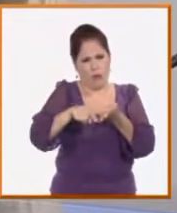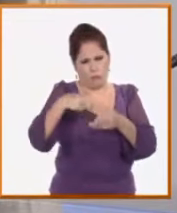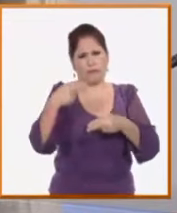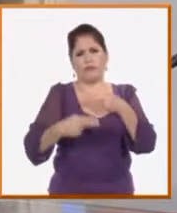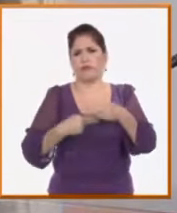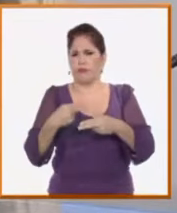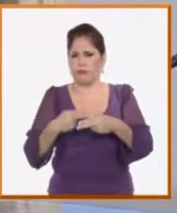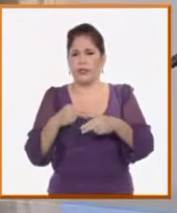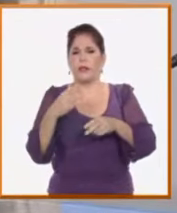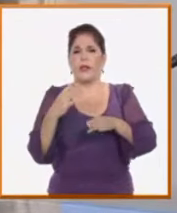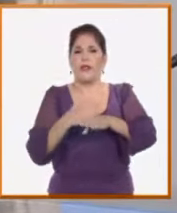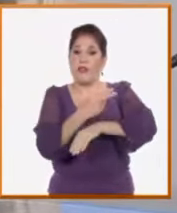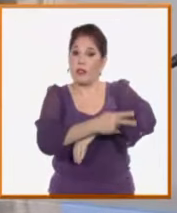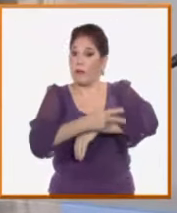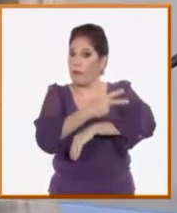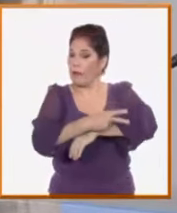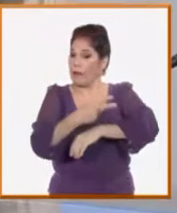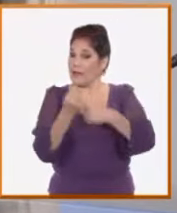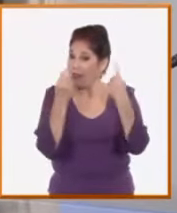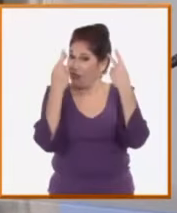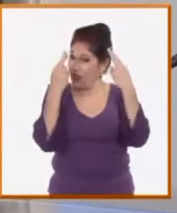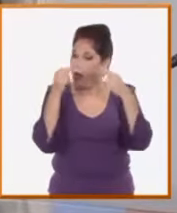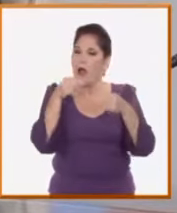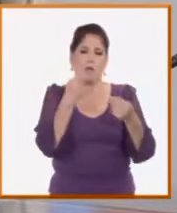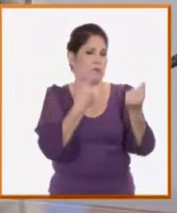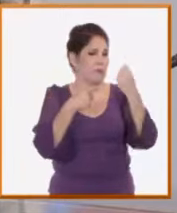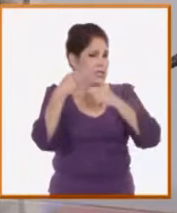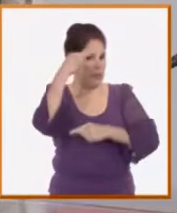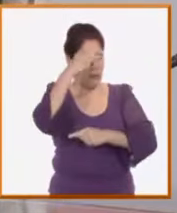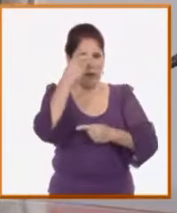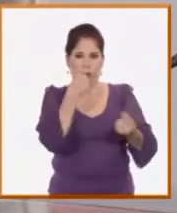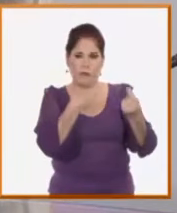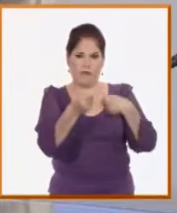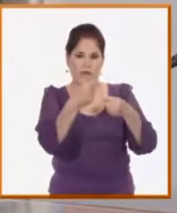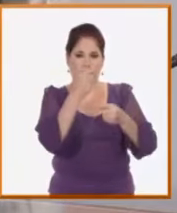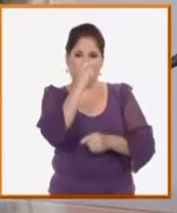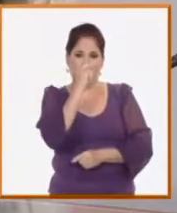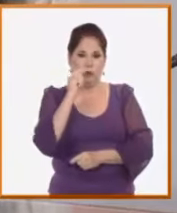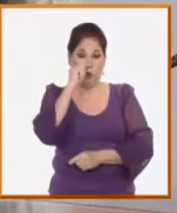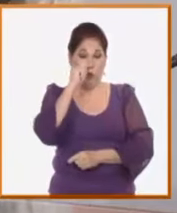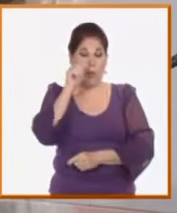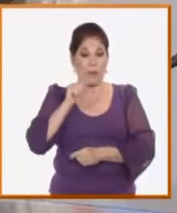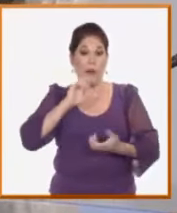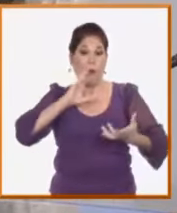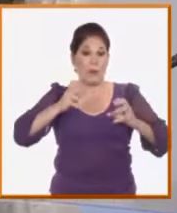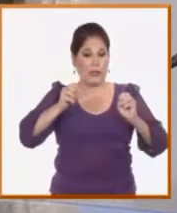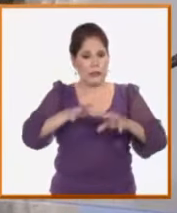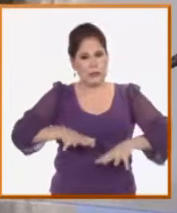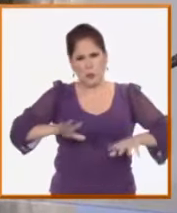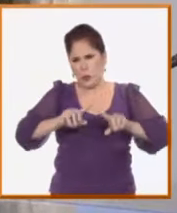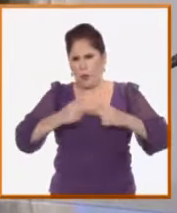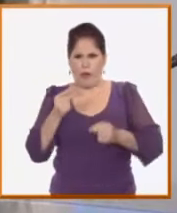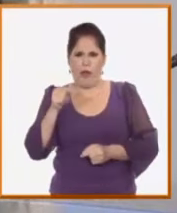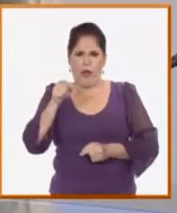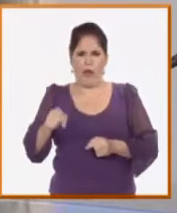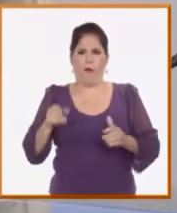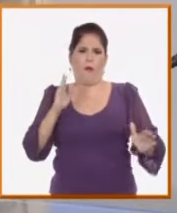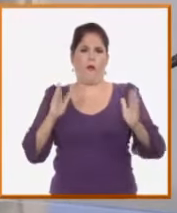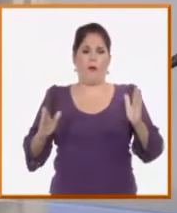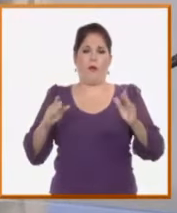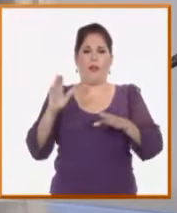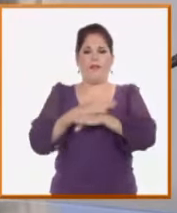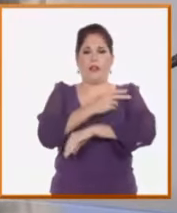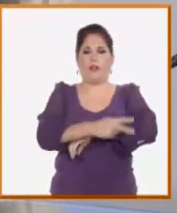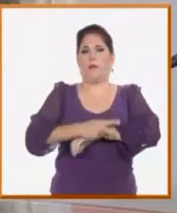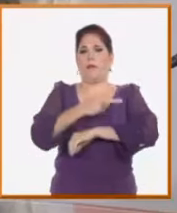se desarrolla este tráfico o se materializa el tráfico fundamentalmente el análisis de esta compleja situación internacional